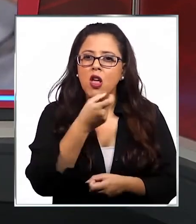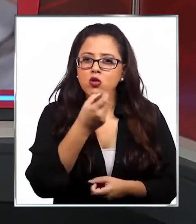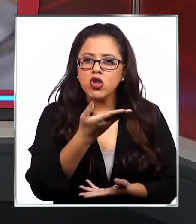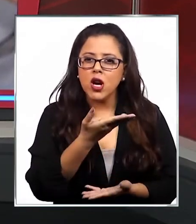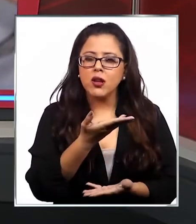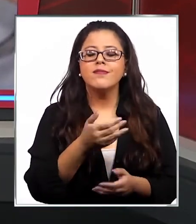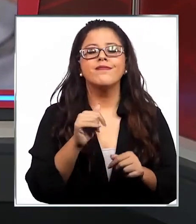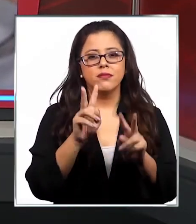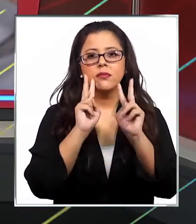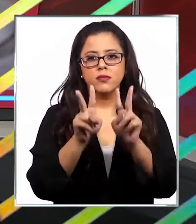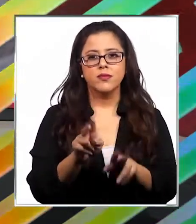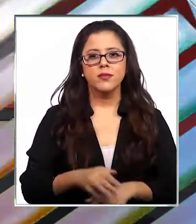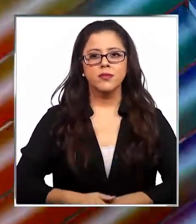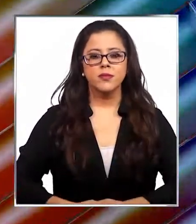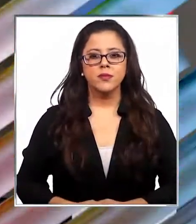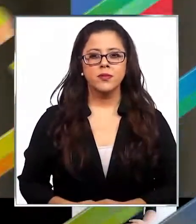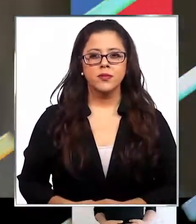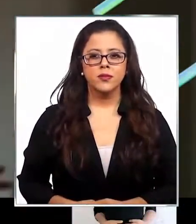explica.